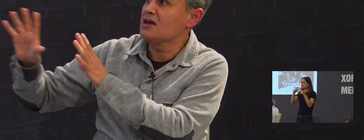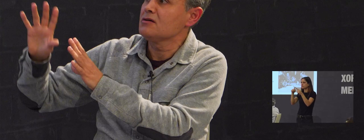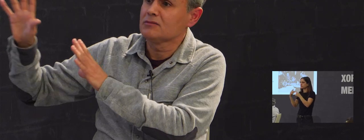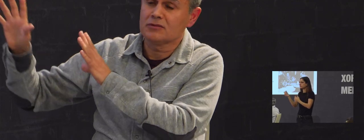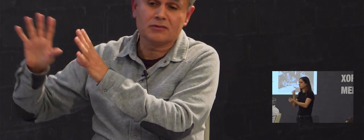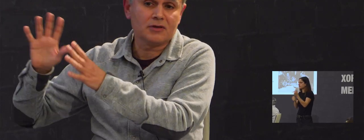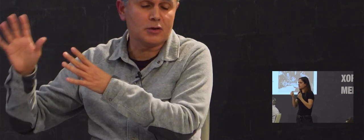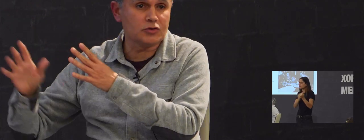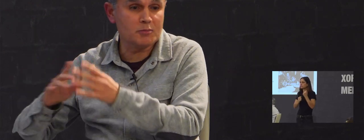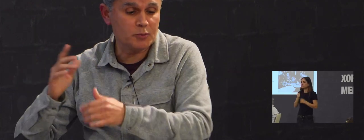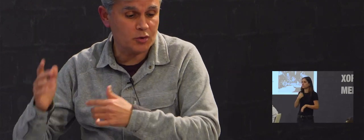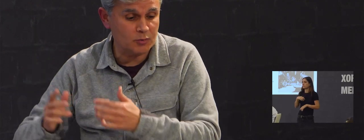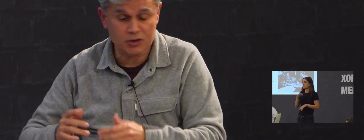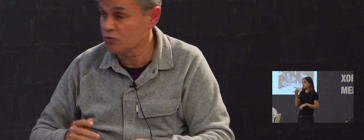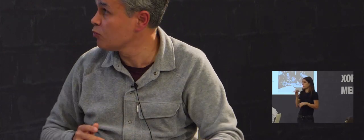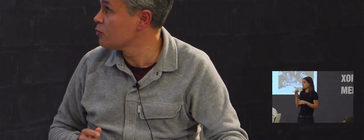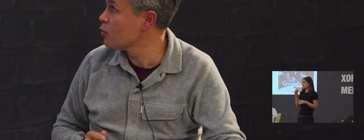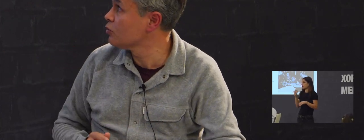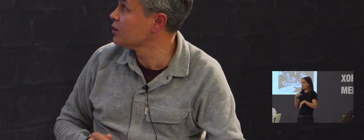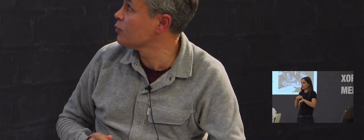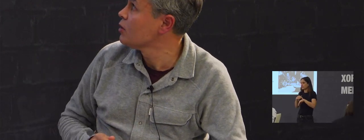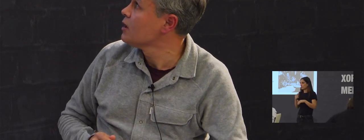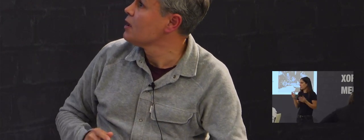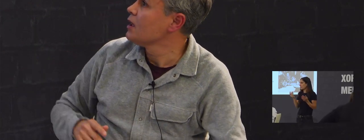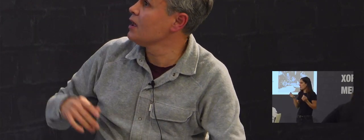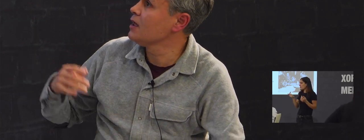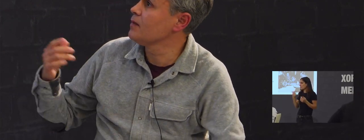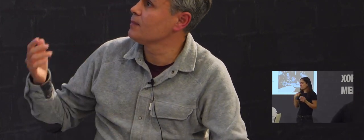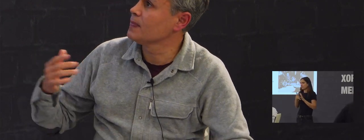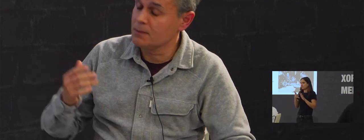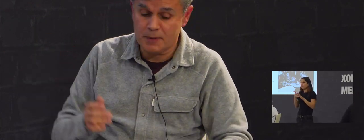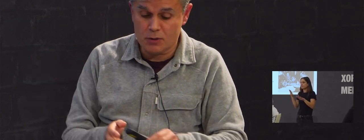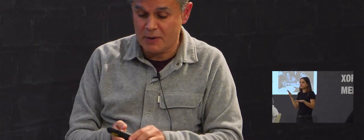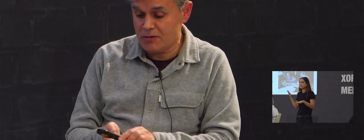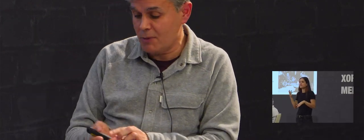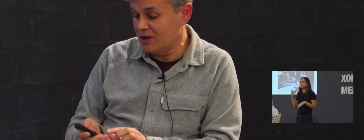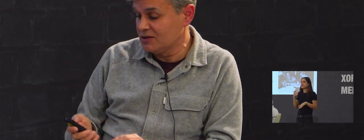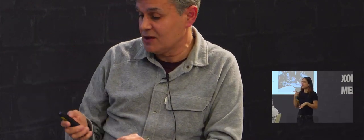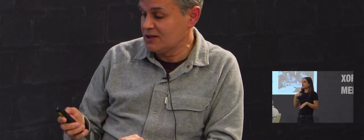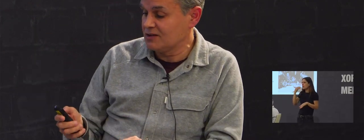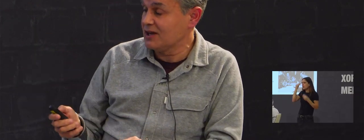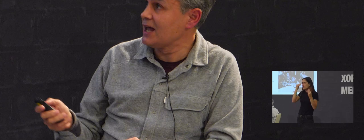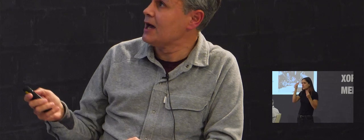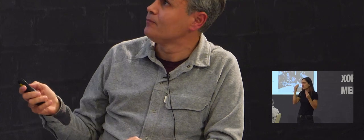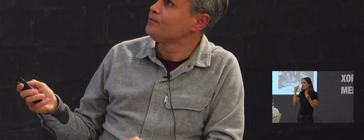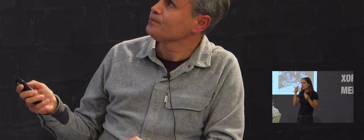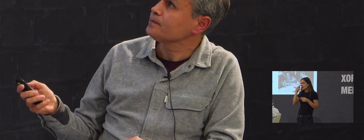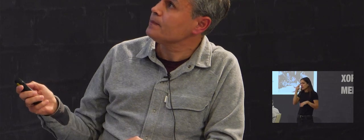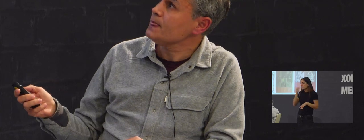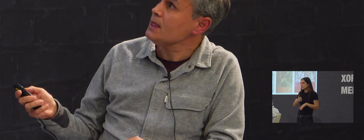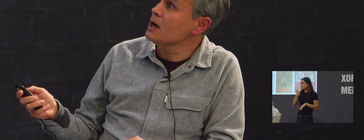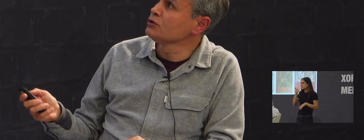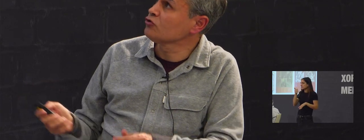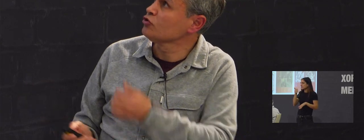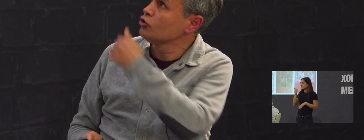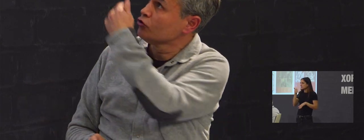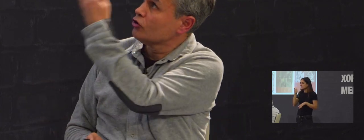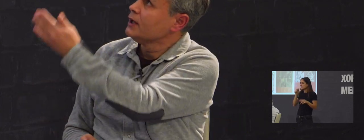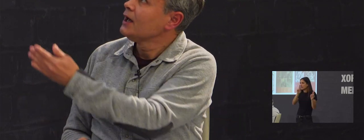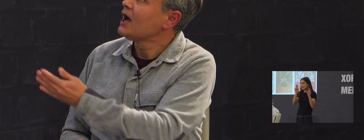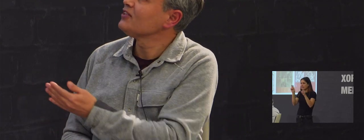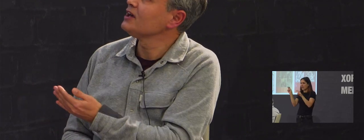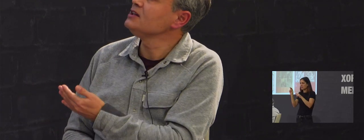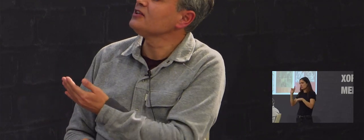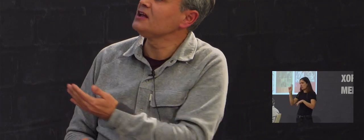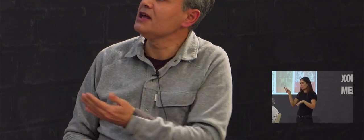están citadas aí, se deu tempo, pero como temos moi pouco tempo, pero pareceme máis interesante chegar a outras